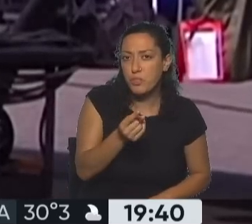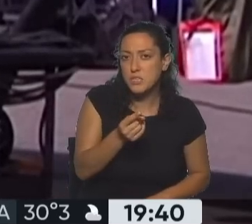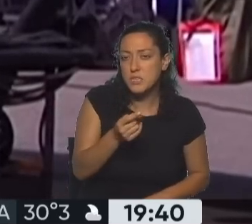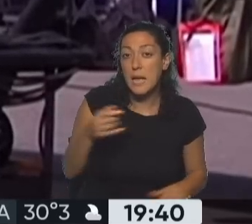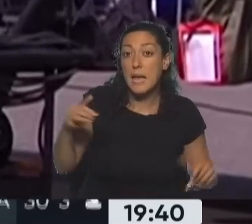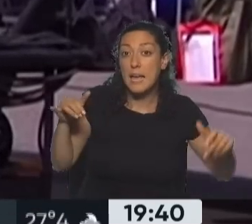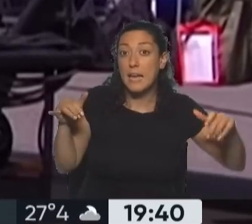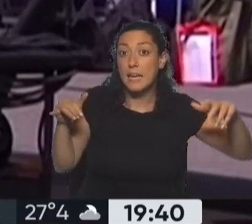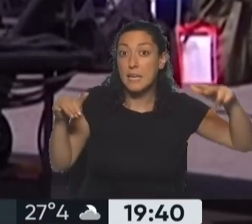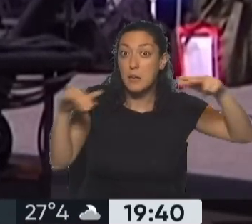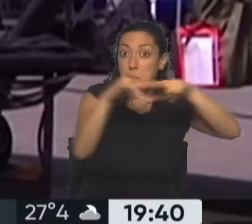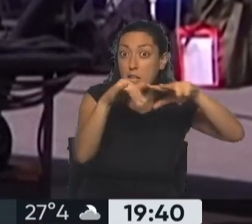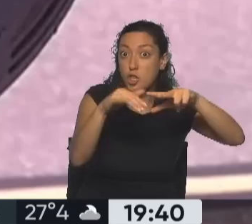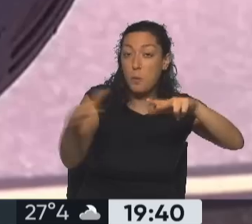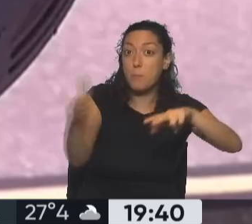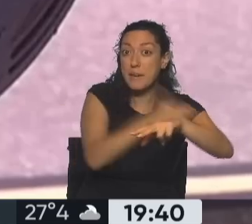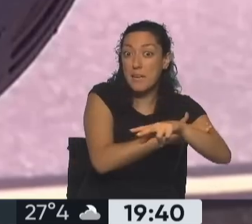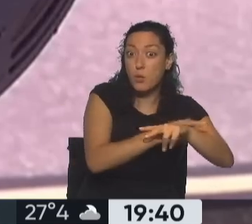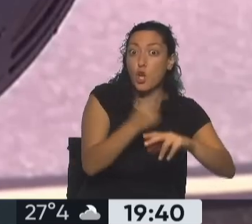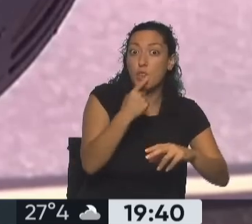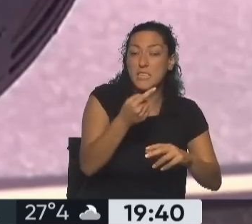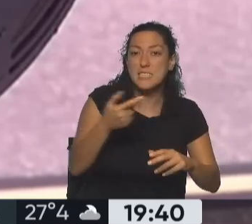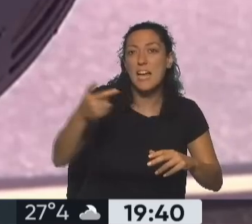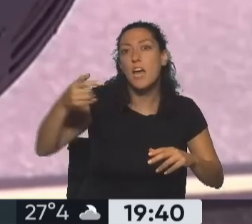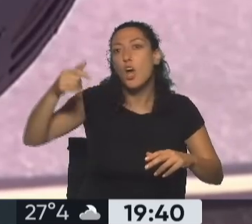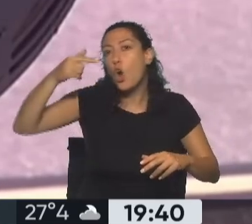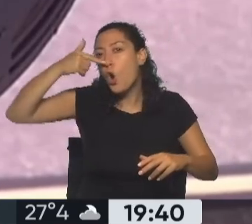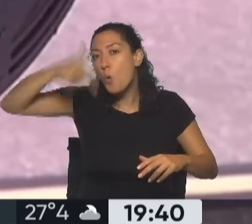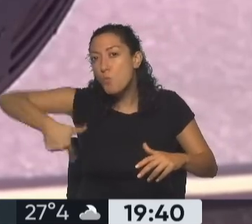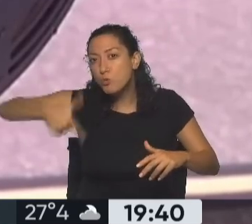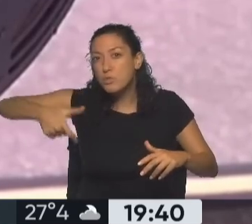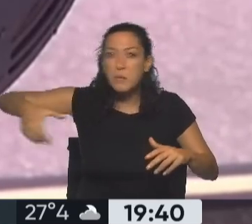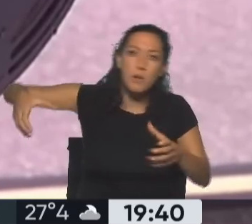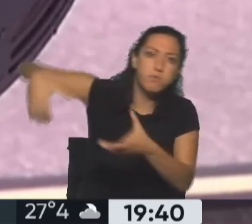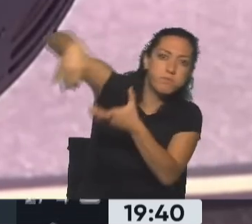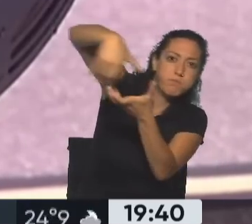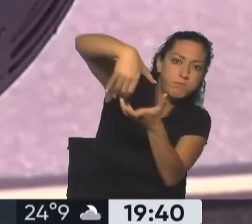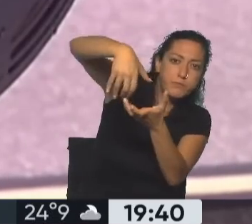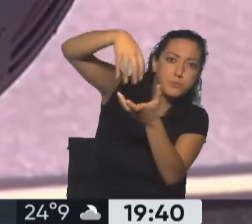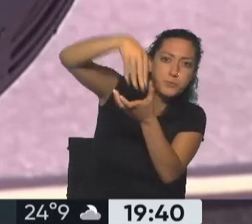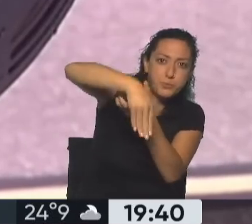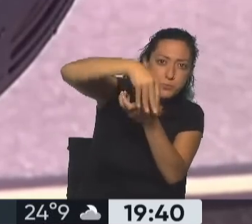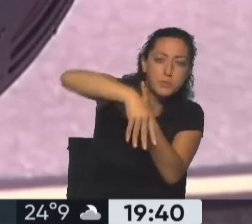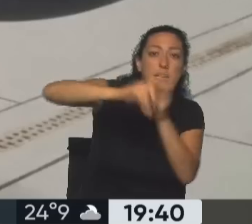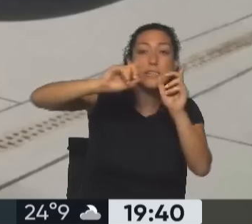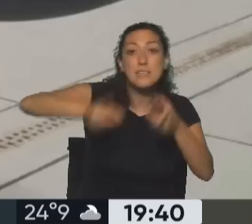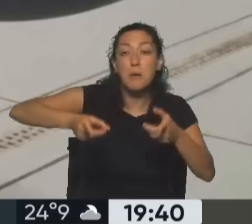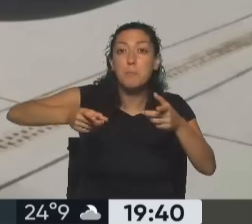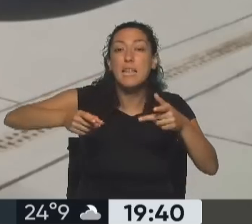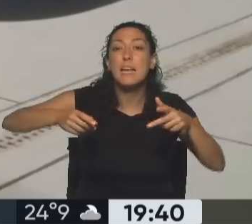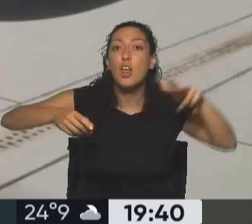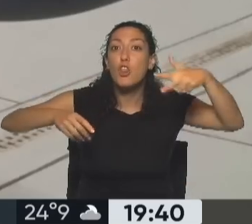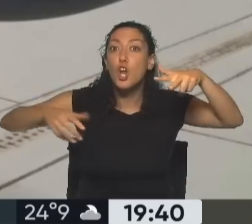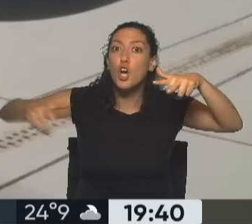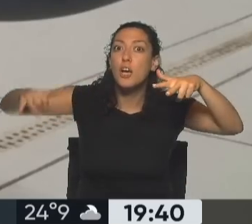este impacto, lo que pasó fue que le arrojaron incluso combustible, que estuvo, bueno, durante un tiempo cerca del dron estadounidense.